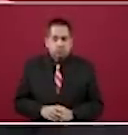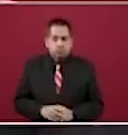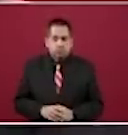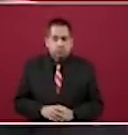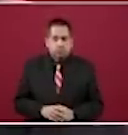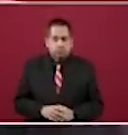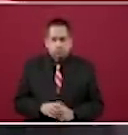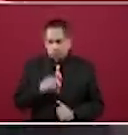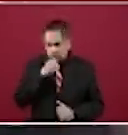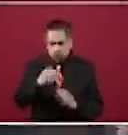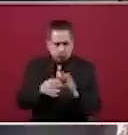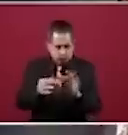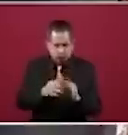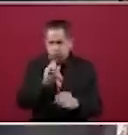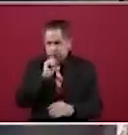Les comento también